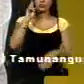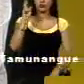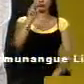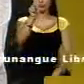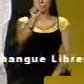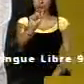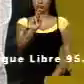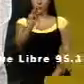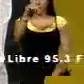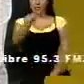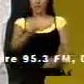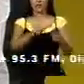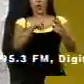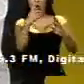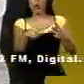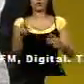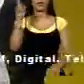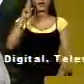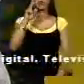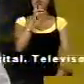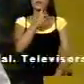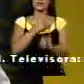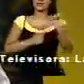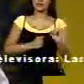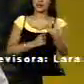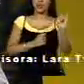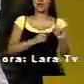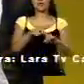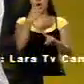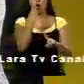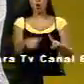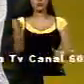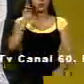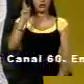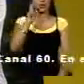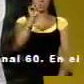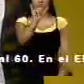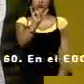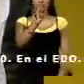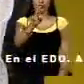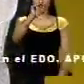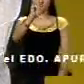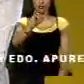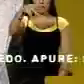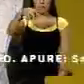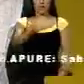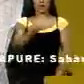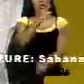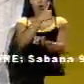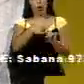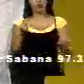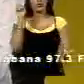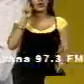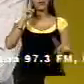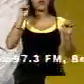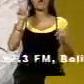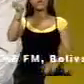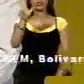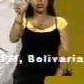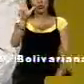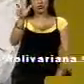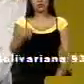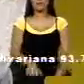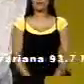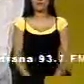Despertar Crepuscular, Tamunangue Libre Digital, Radio Chihuire de Viruaca y la televisora Lara TV Canal 60.